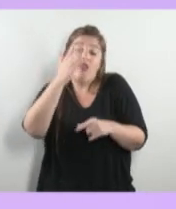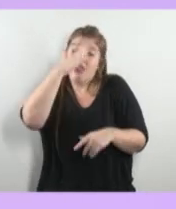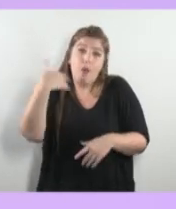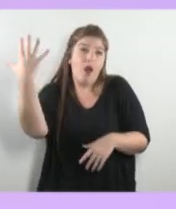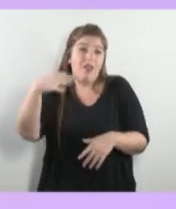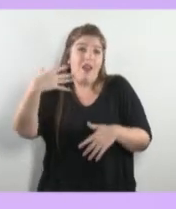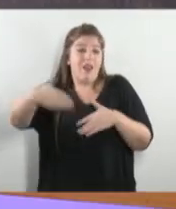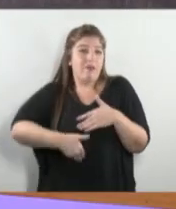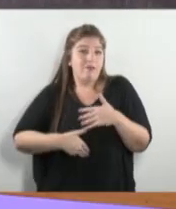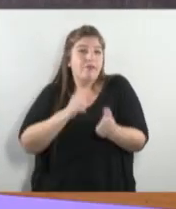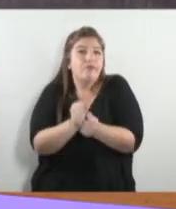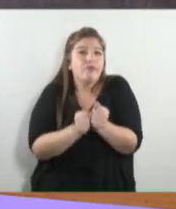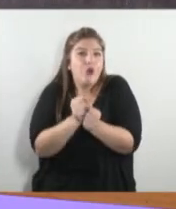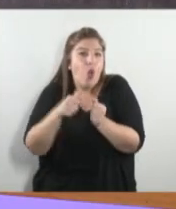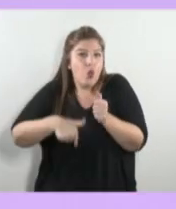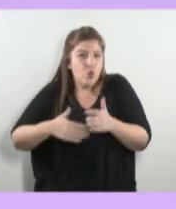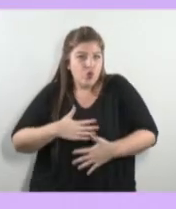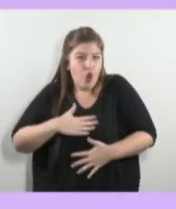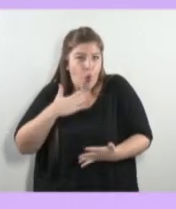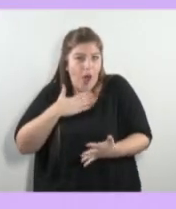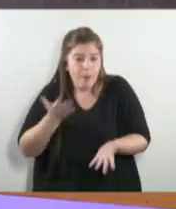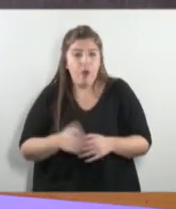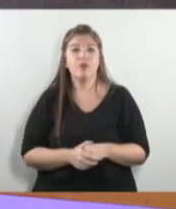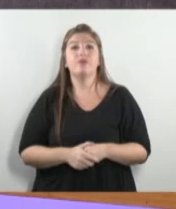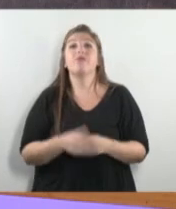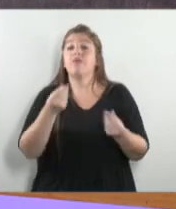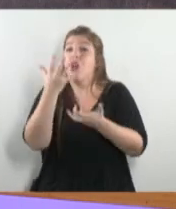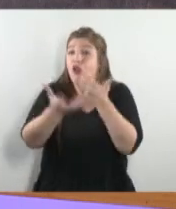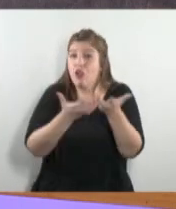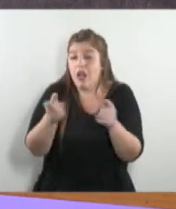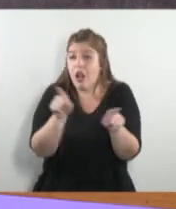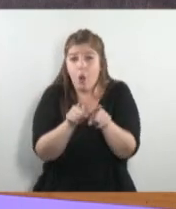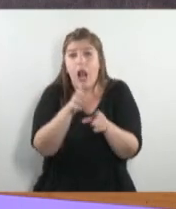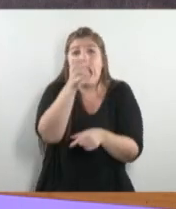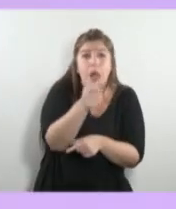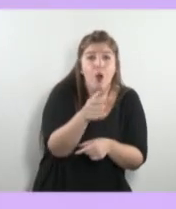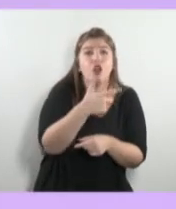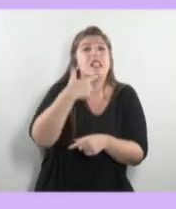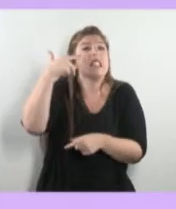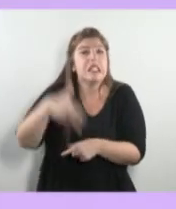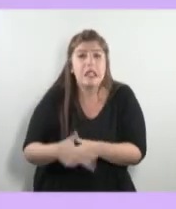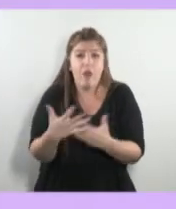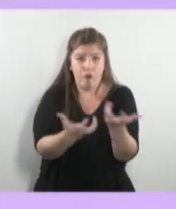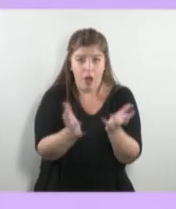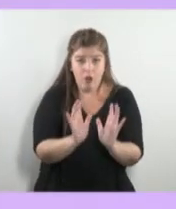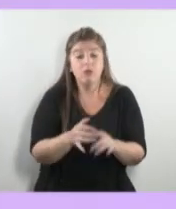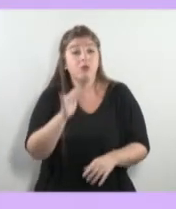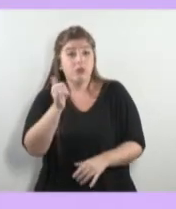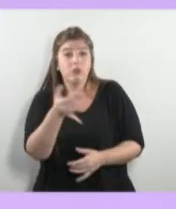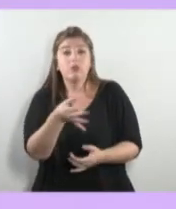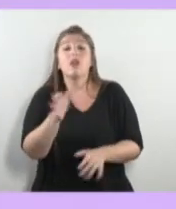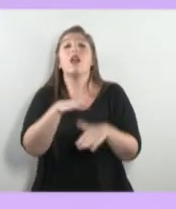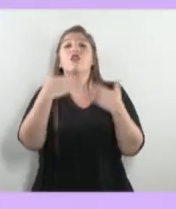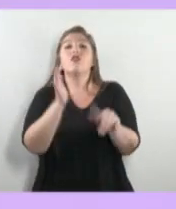clorhídrico, justamente. Pero es cocción, ¿no? Es cocción. Con limón. Sí, es cocción. Sin fuego, diríamos. Sí. No deja Entonces nos ahorra un poquito